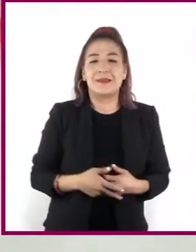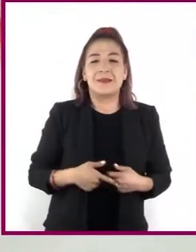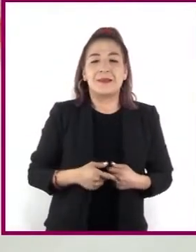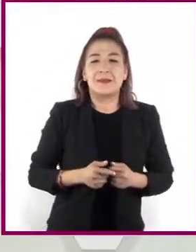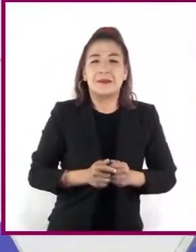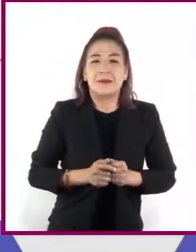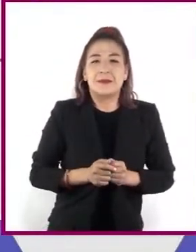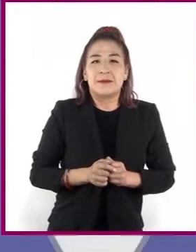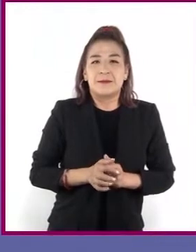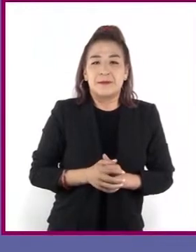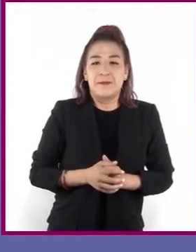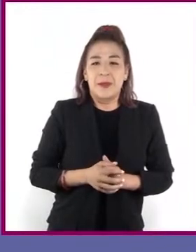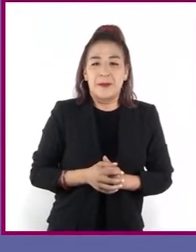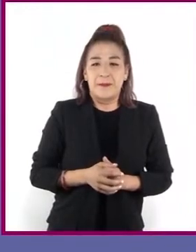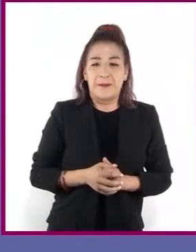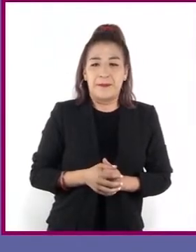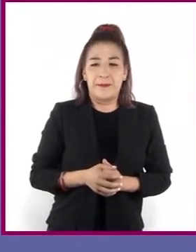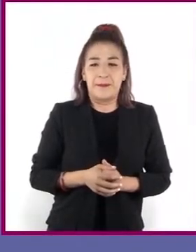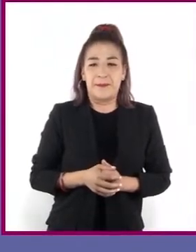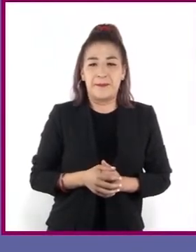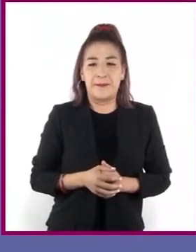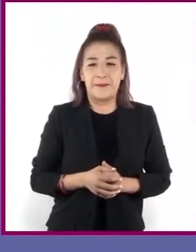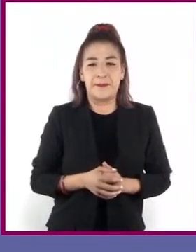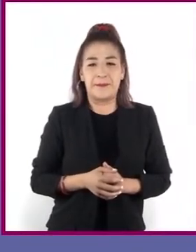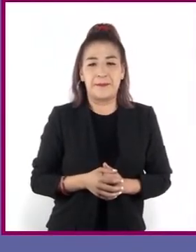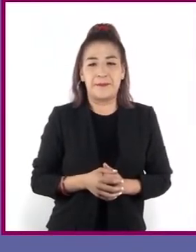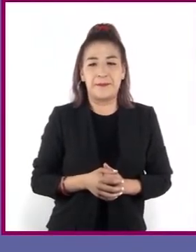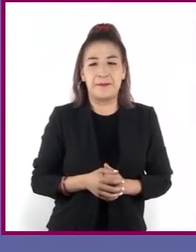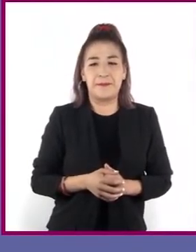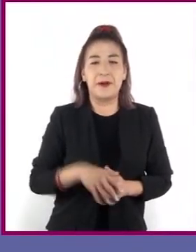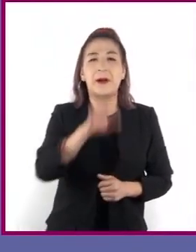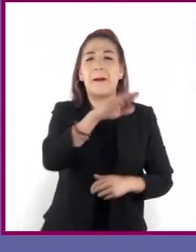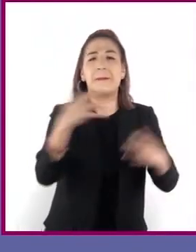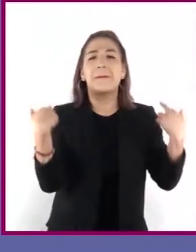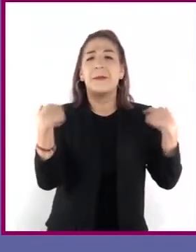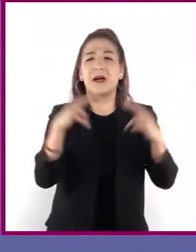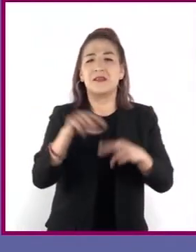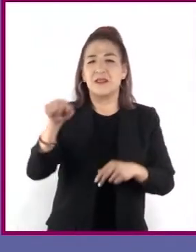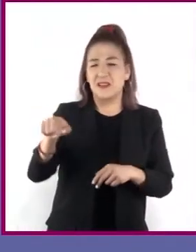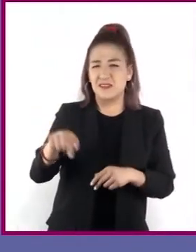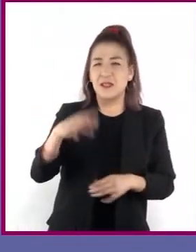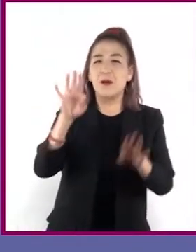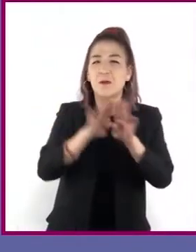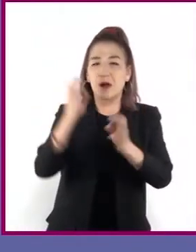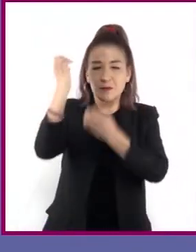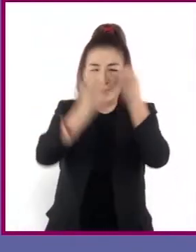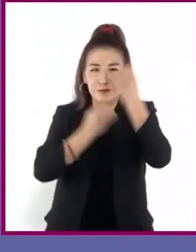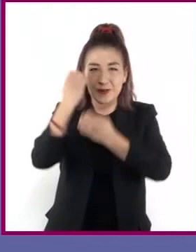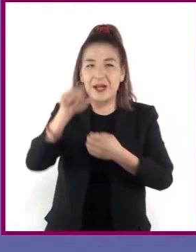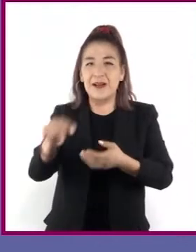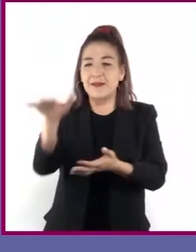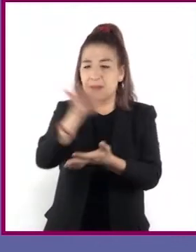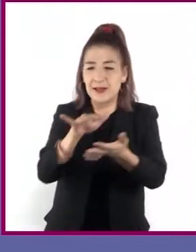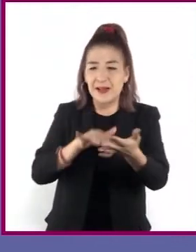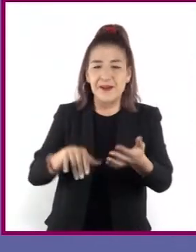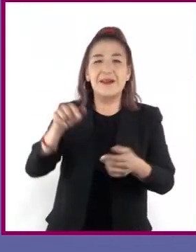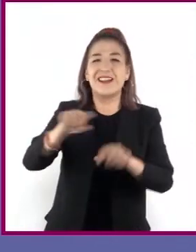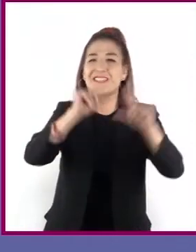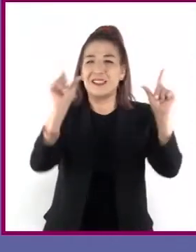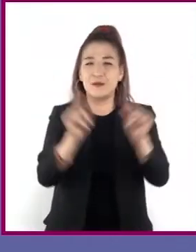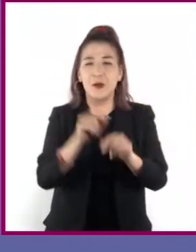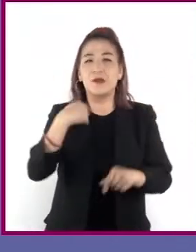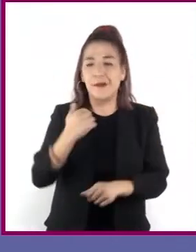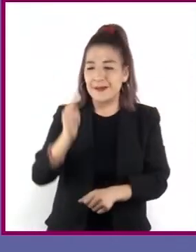video! Profesor, en la autoevaluación de varios textos y en lo particular en el resumen, me he dado cuenta de